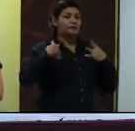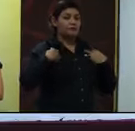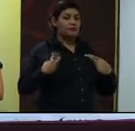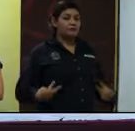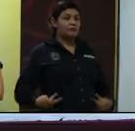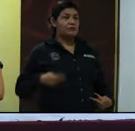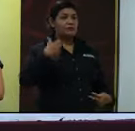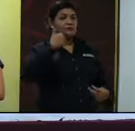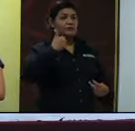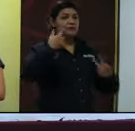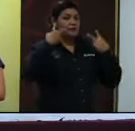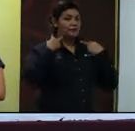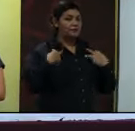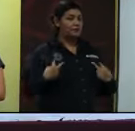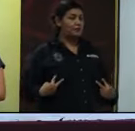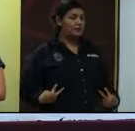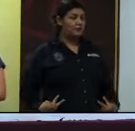fueron 6 vestuarios